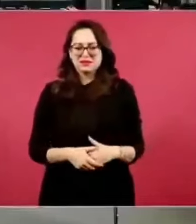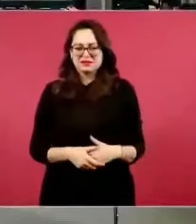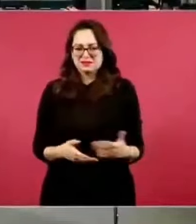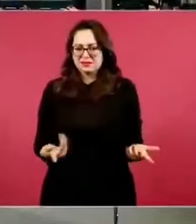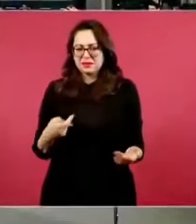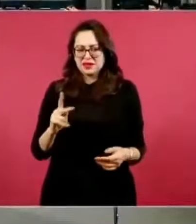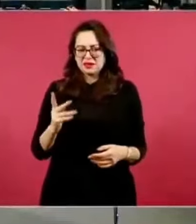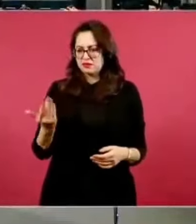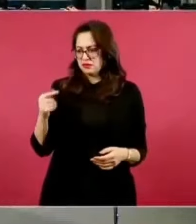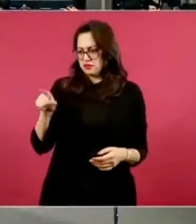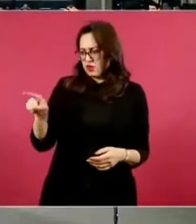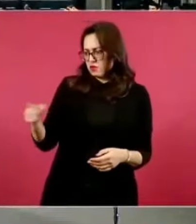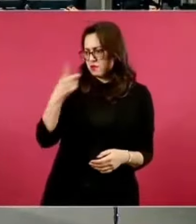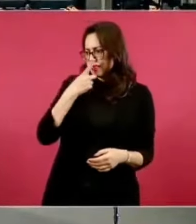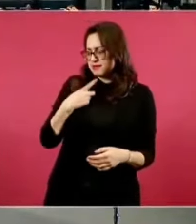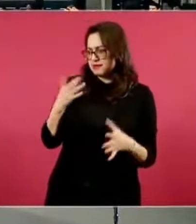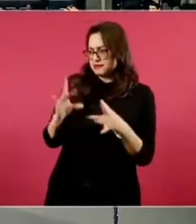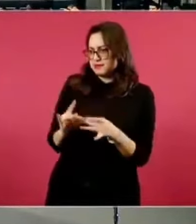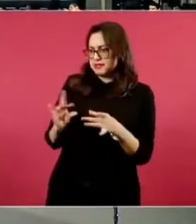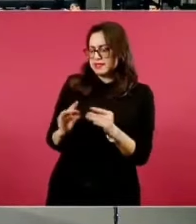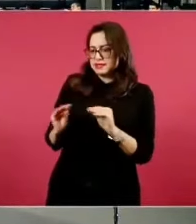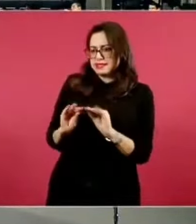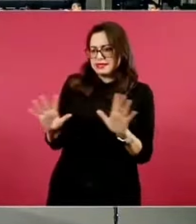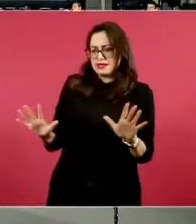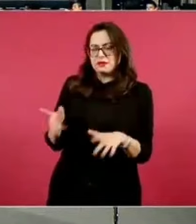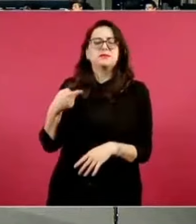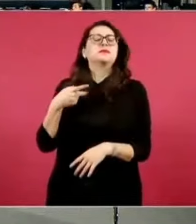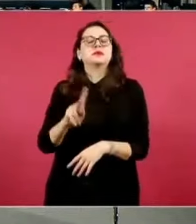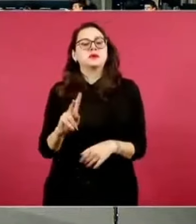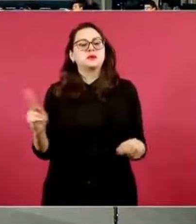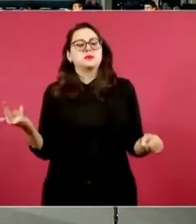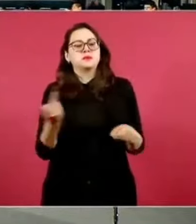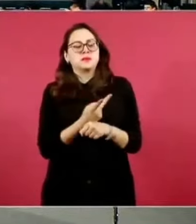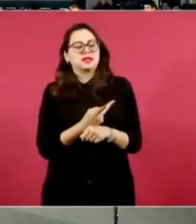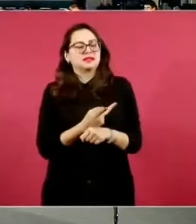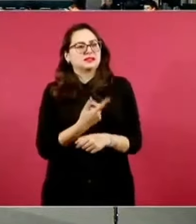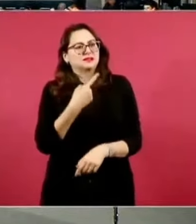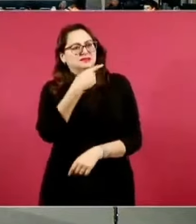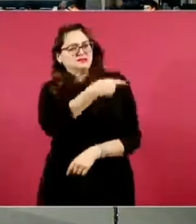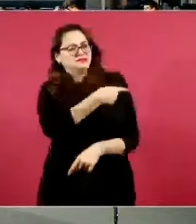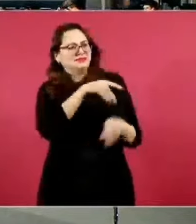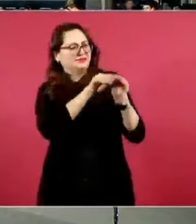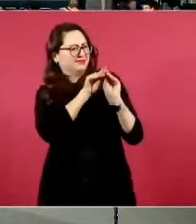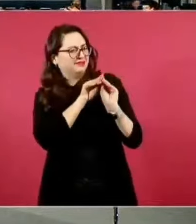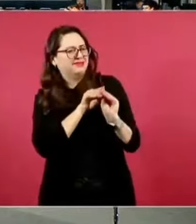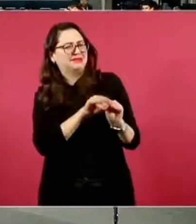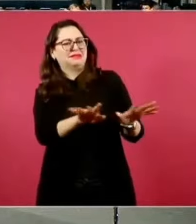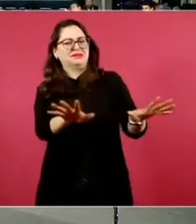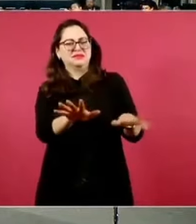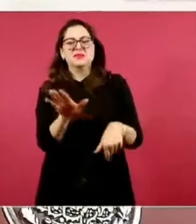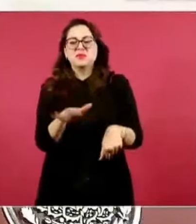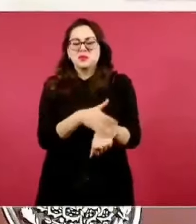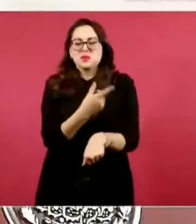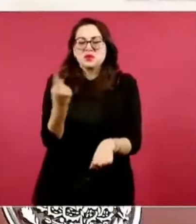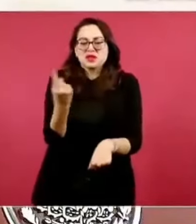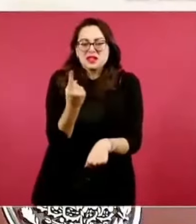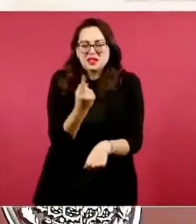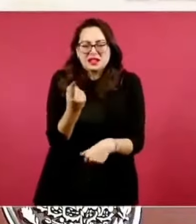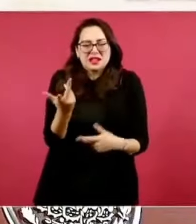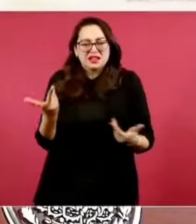explicación este Pero qué cosa es lo que está detrás de esto Pues siempre son